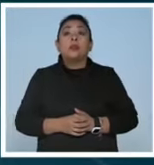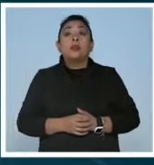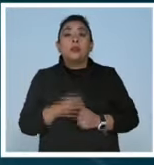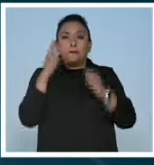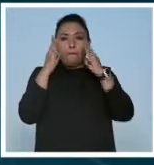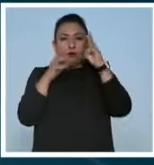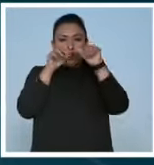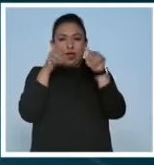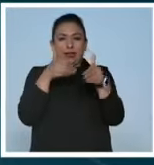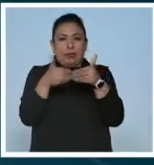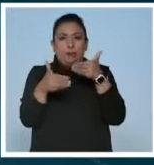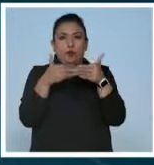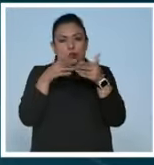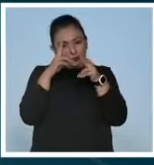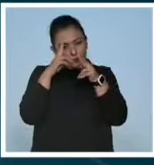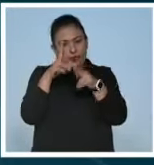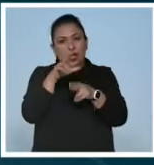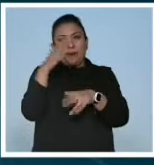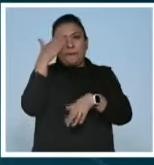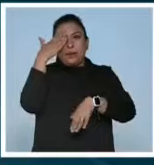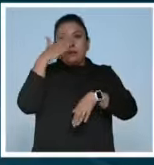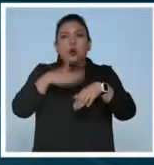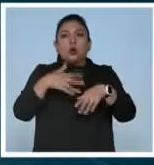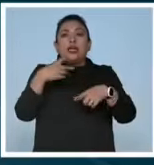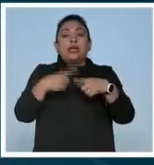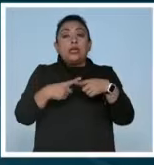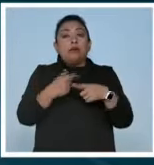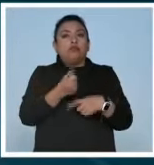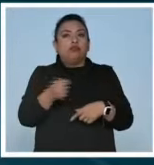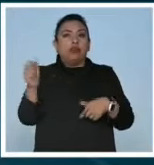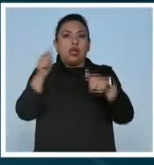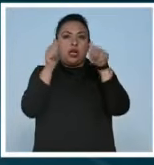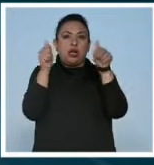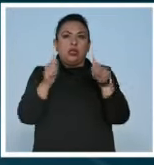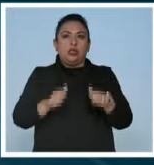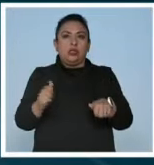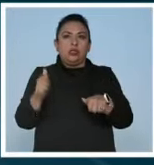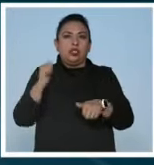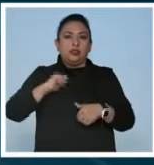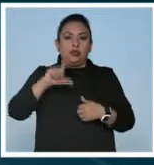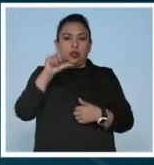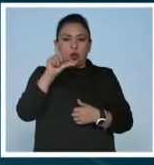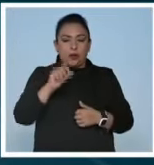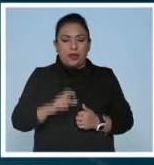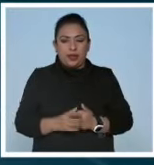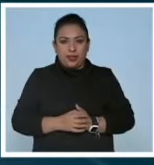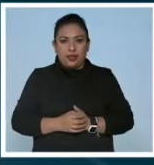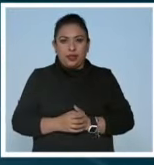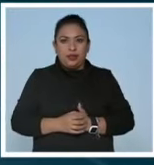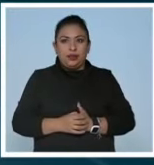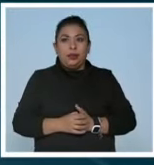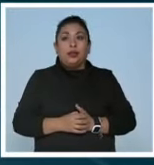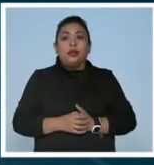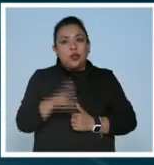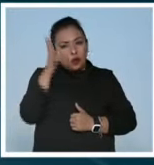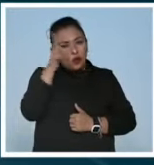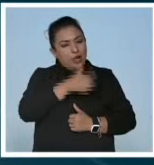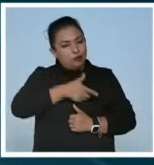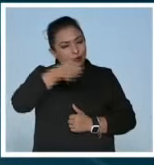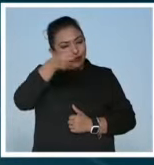El Museo de Arte Moderno rinde tributo a la memoria de uno de los grandes artistas del siglo XX. ¿Qué tal? Qué